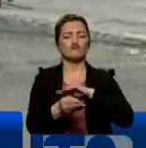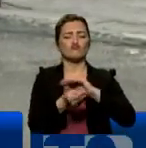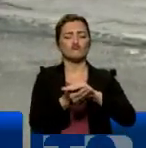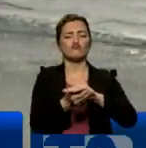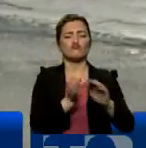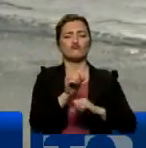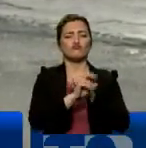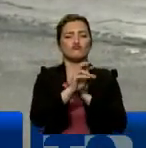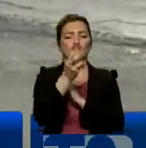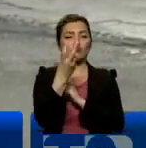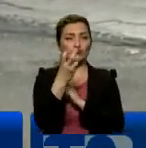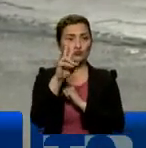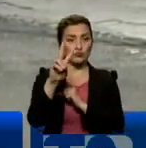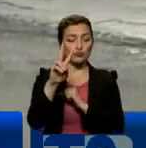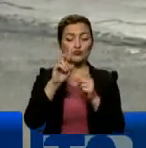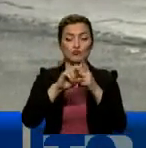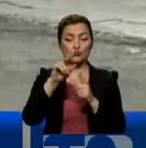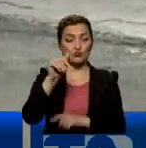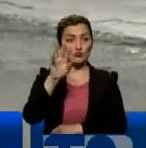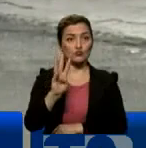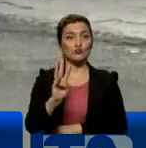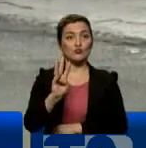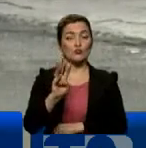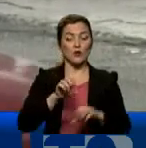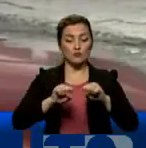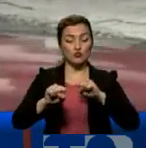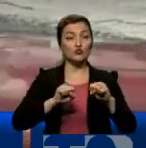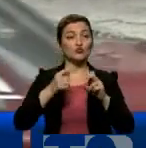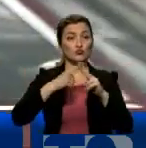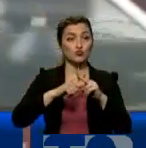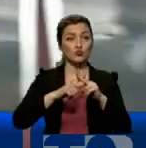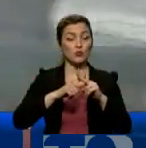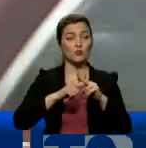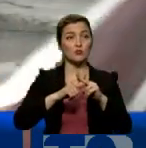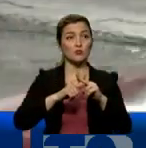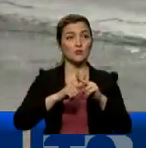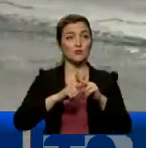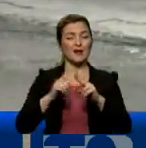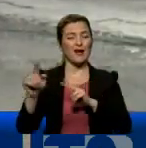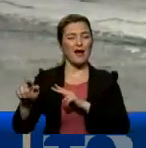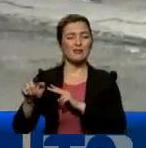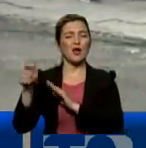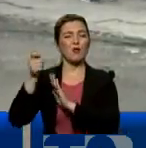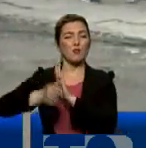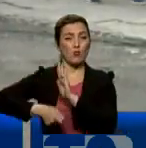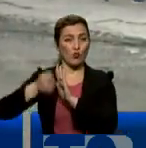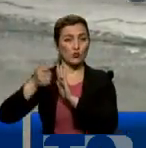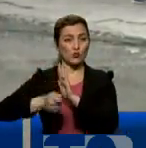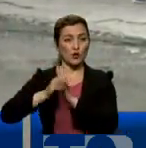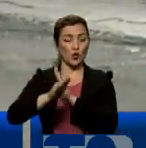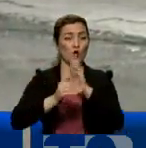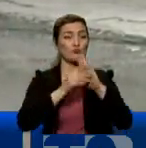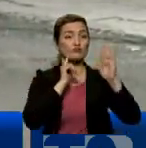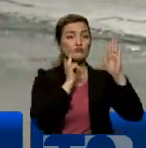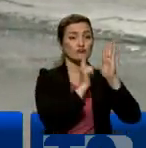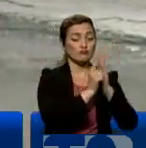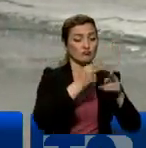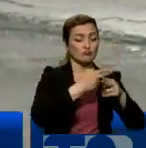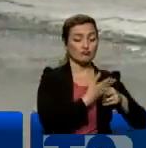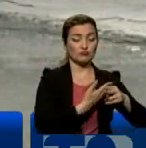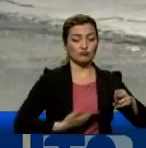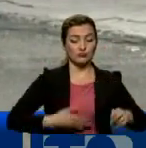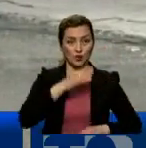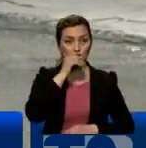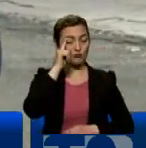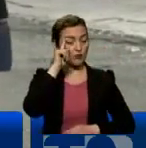Sobornos 2012-2016. Esta diligencia se instalará a pesar de la demanda de recusación en contra del tribunal presentada por el